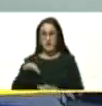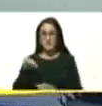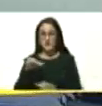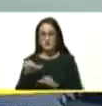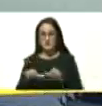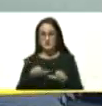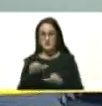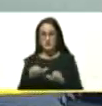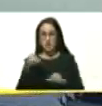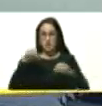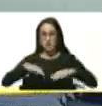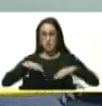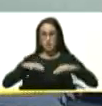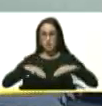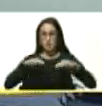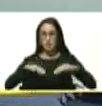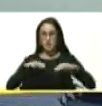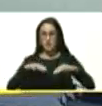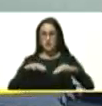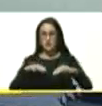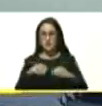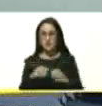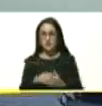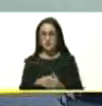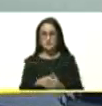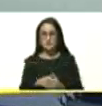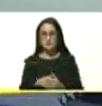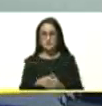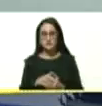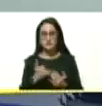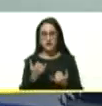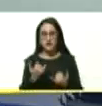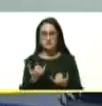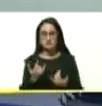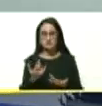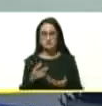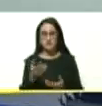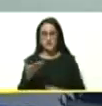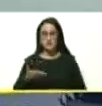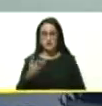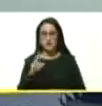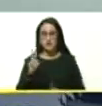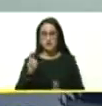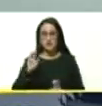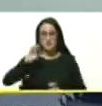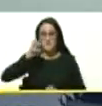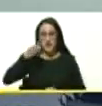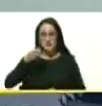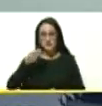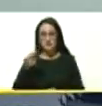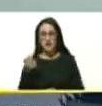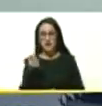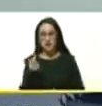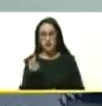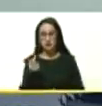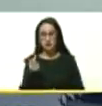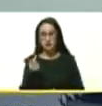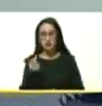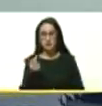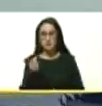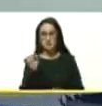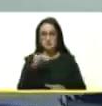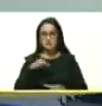ciclo lluvioso, donde los cereales adquieren relevancia, caso del maíz, el arroz, el sorgo. La cosecha de